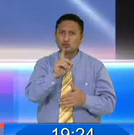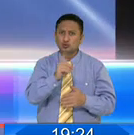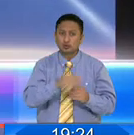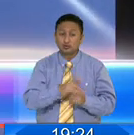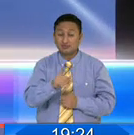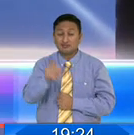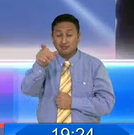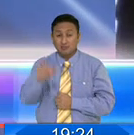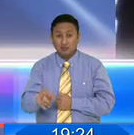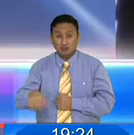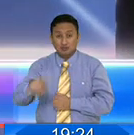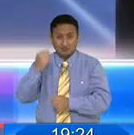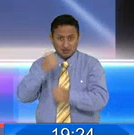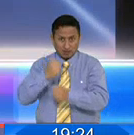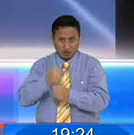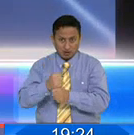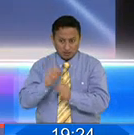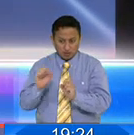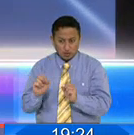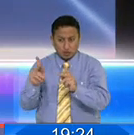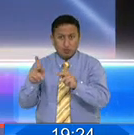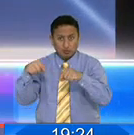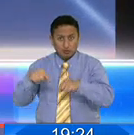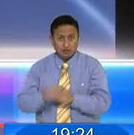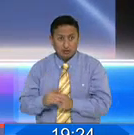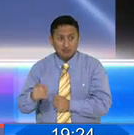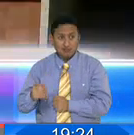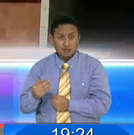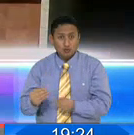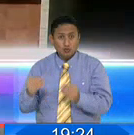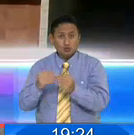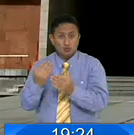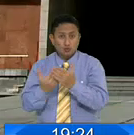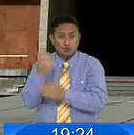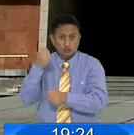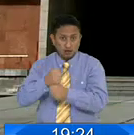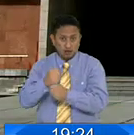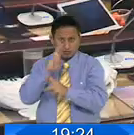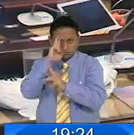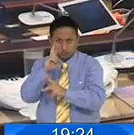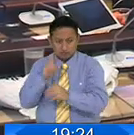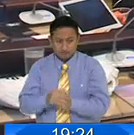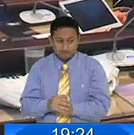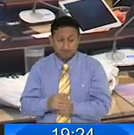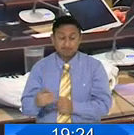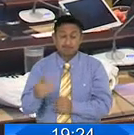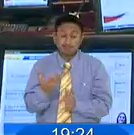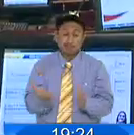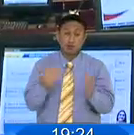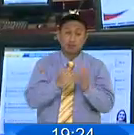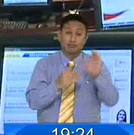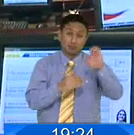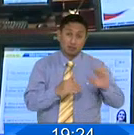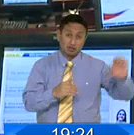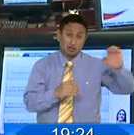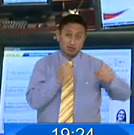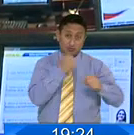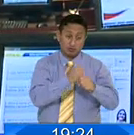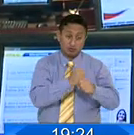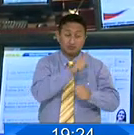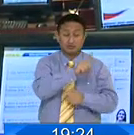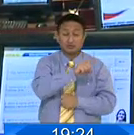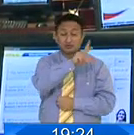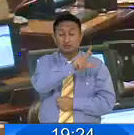que cuando retornen al trabajo legislativo en enero de los 137 asambleístas principales